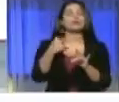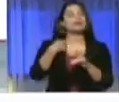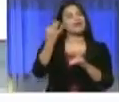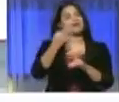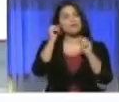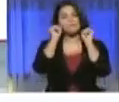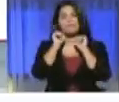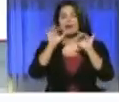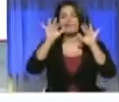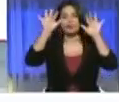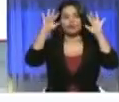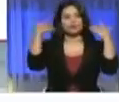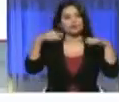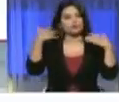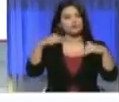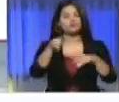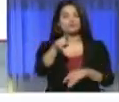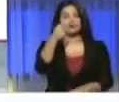No recuerdo